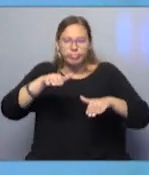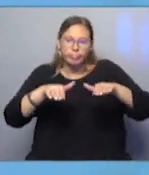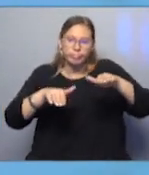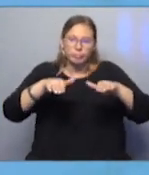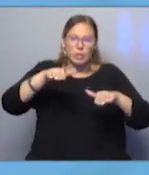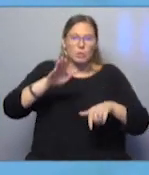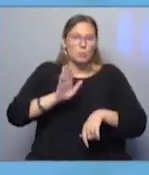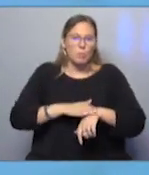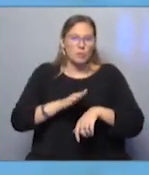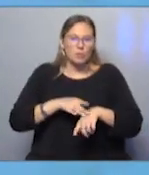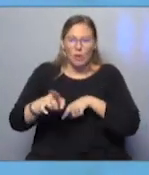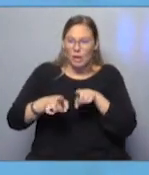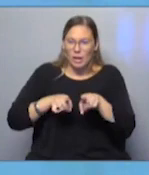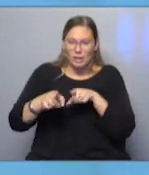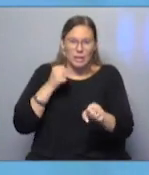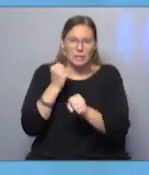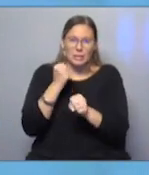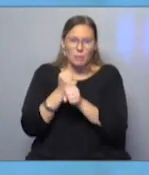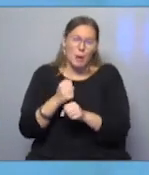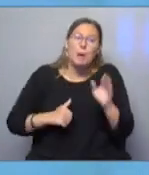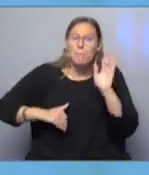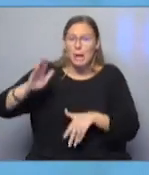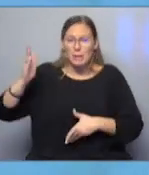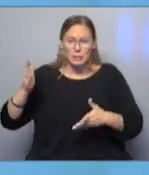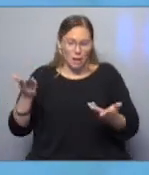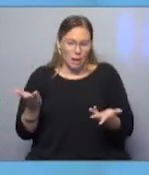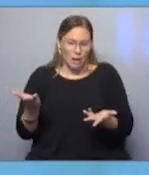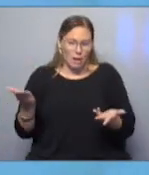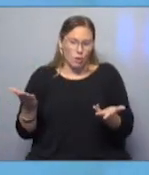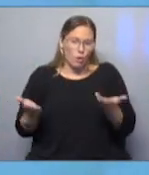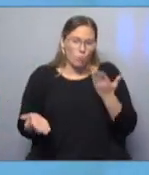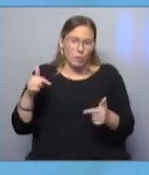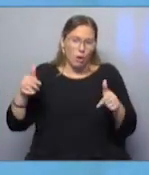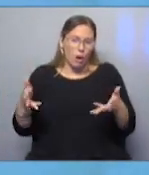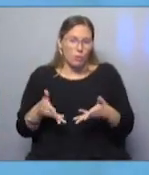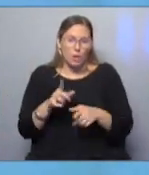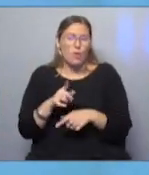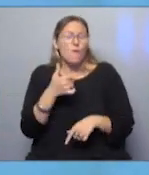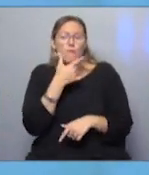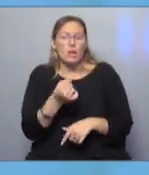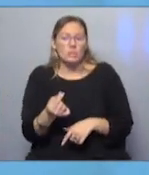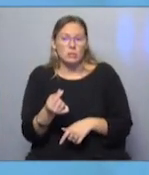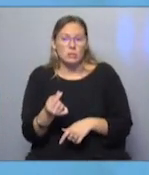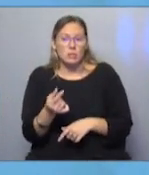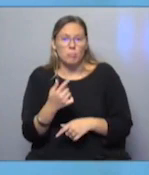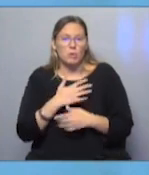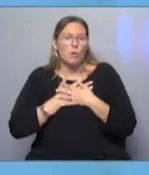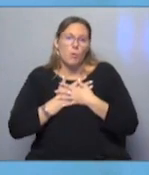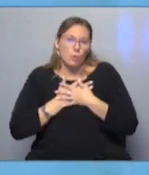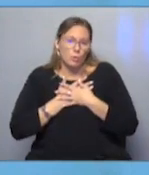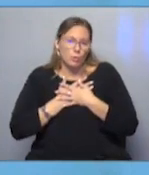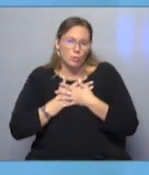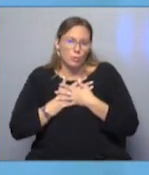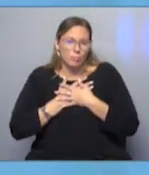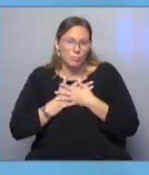un momento de mi carrera donde trabajaba más que ahora no fue fácil pero lo adoro siempre lo